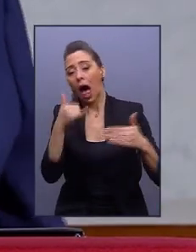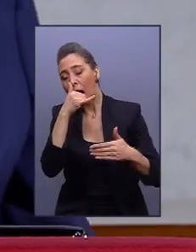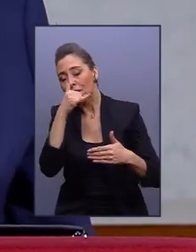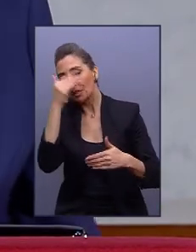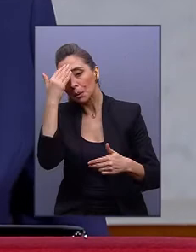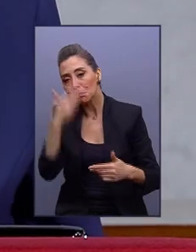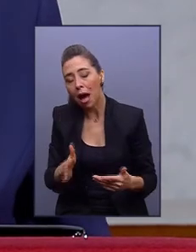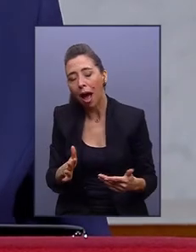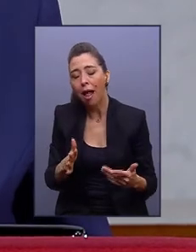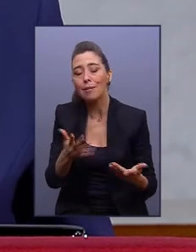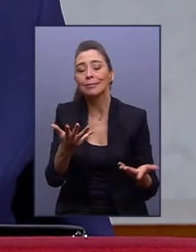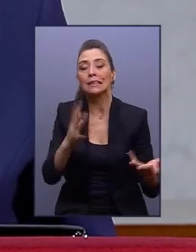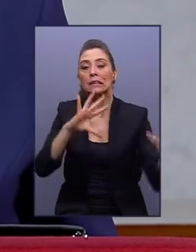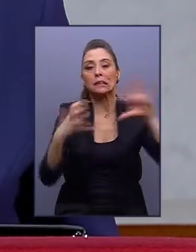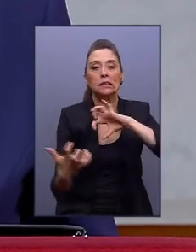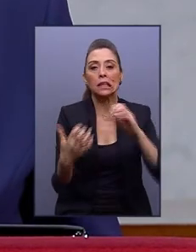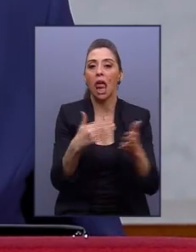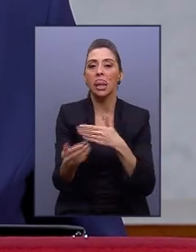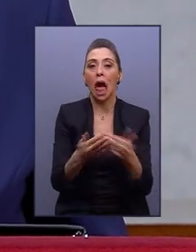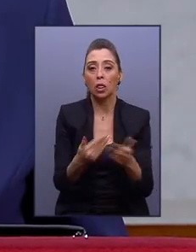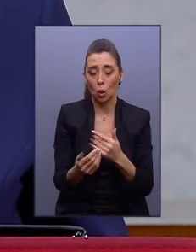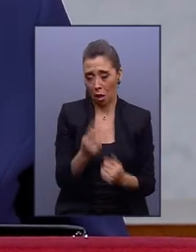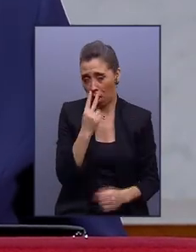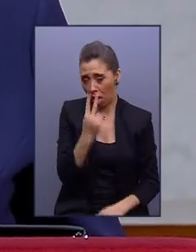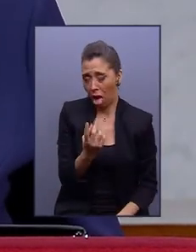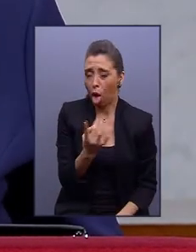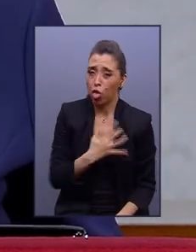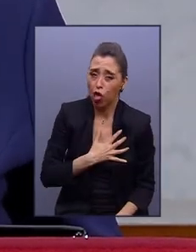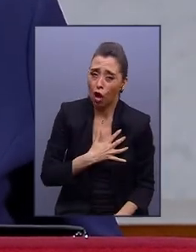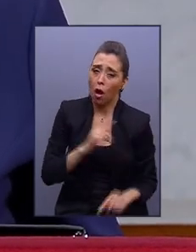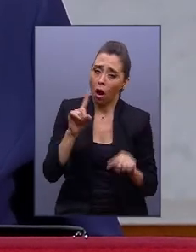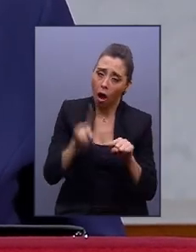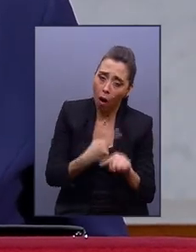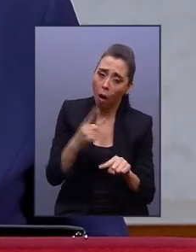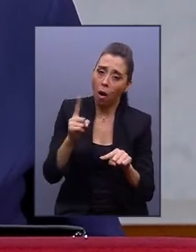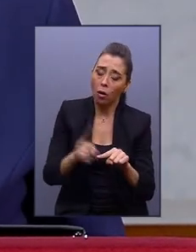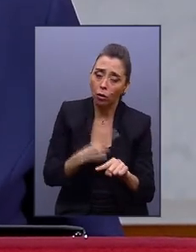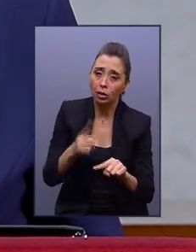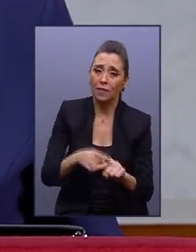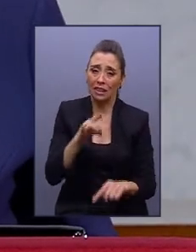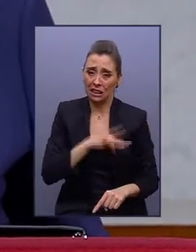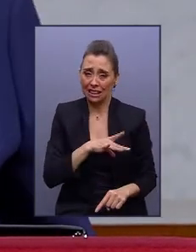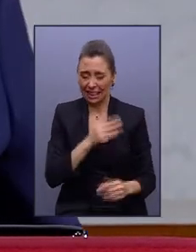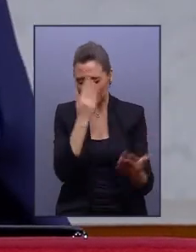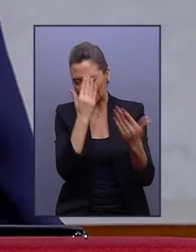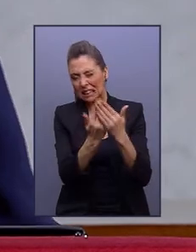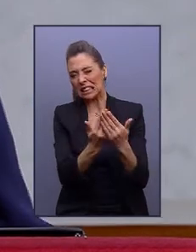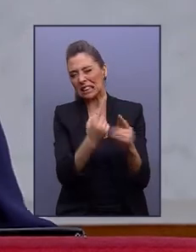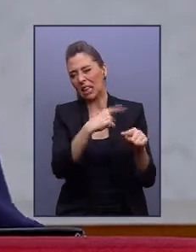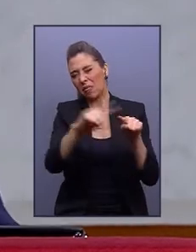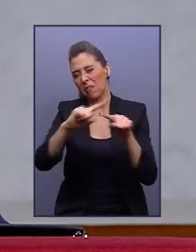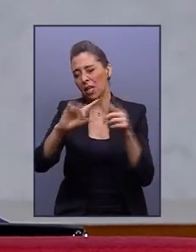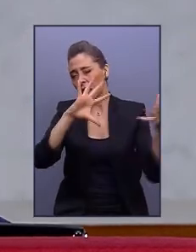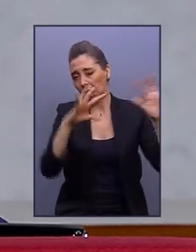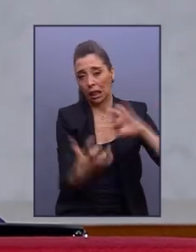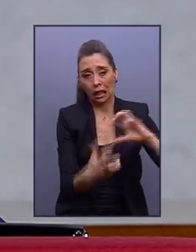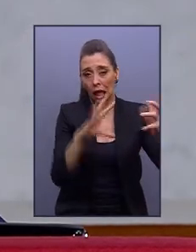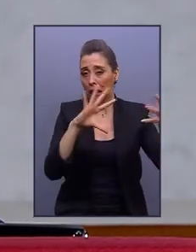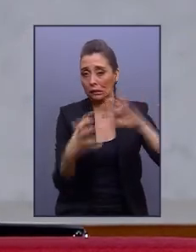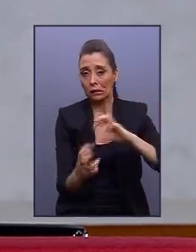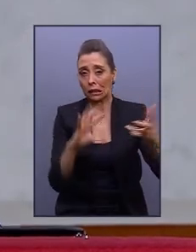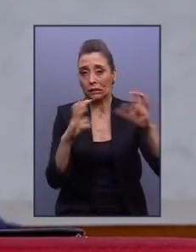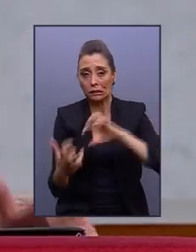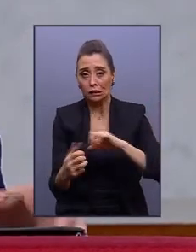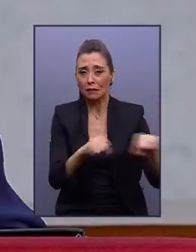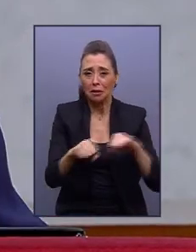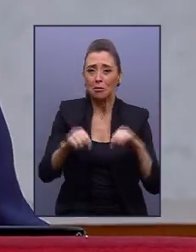nos juega la naturaleza. Hemos visto con dolor cómo una y otra vez hemos debido enfrentar catástrofes de diversa índole.